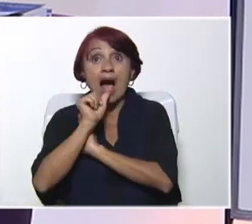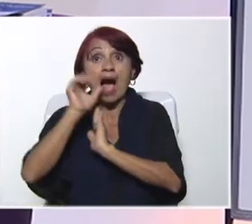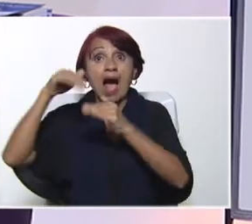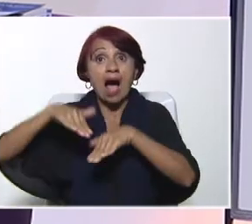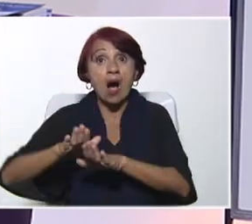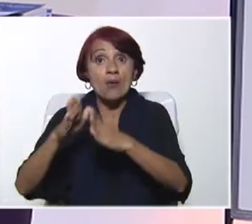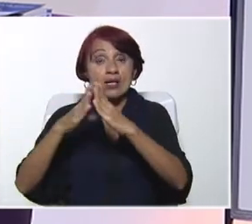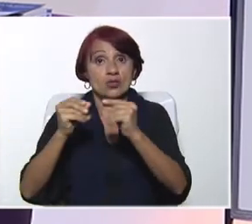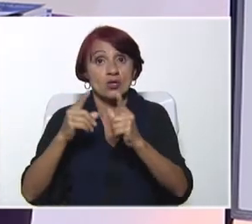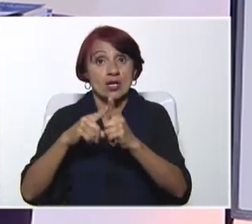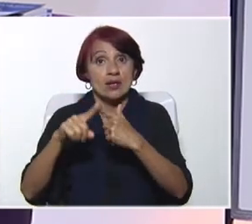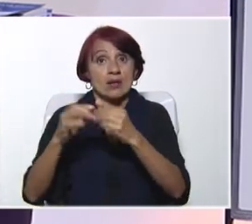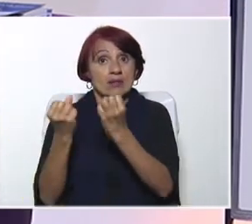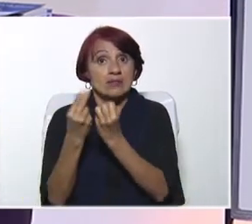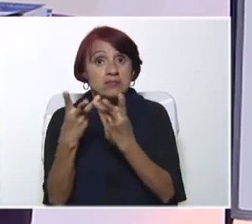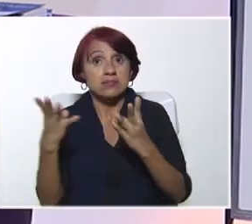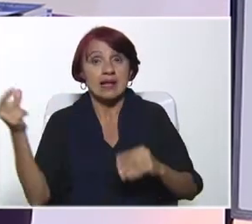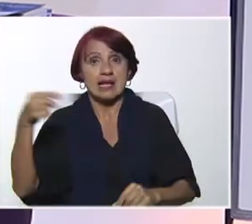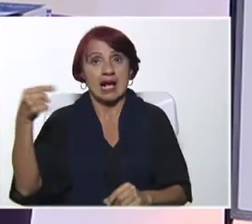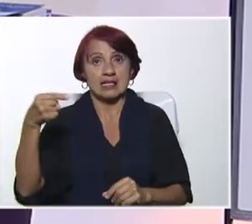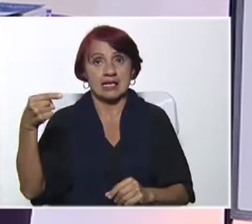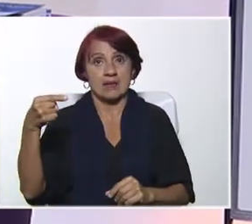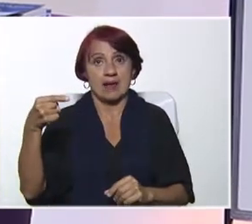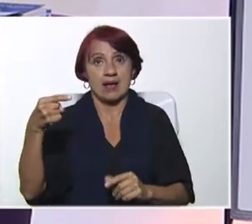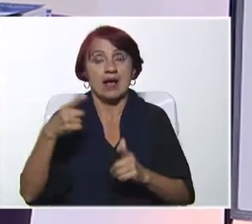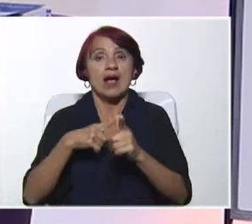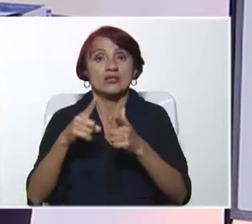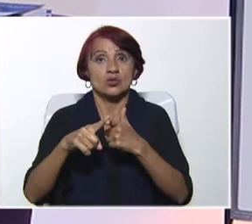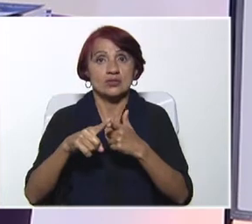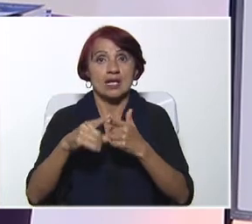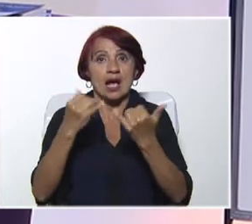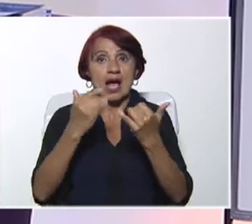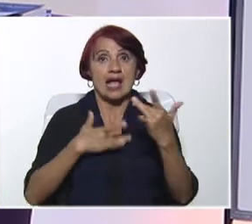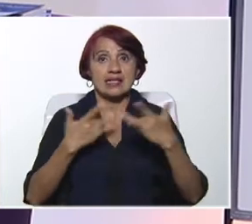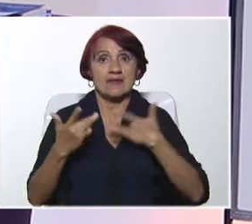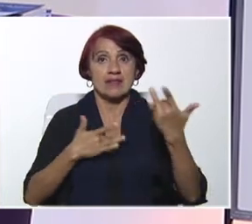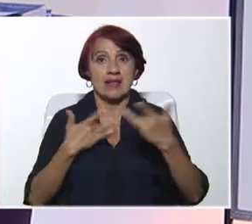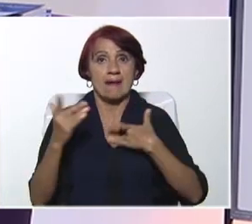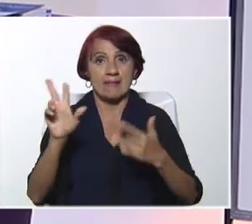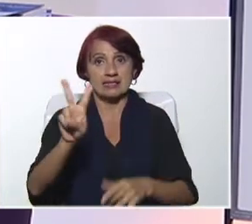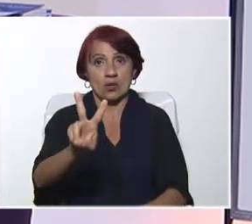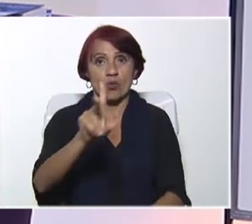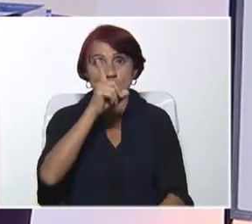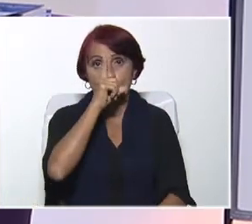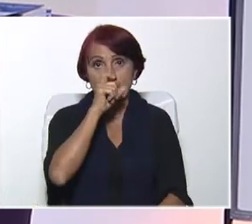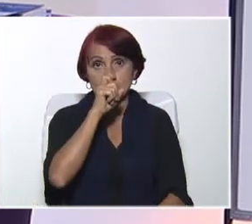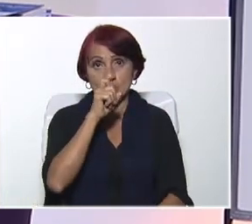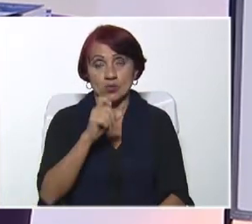quiere decir que es una cantidad negativa. Vamos ahora con las actividades para segundo año.